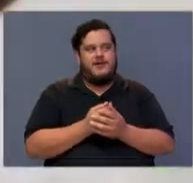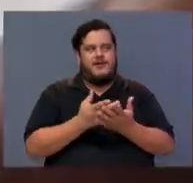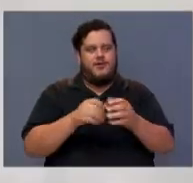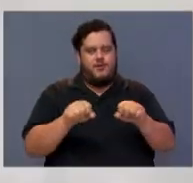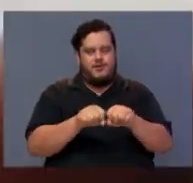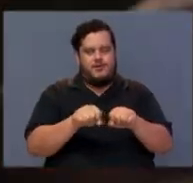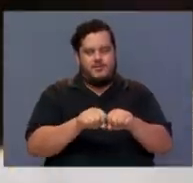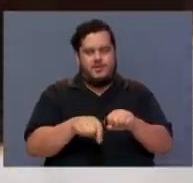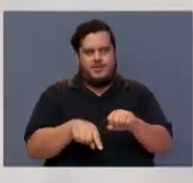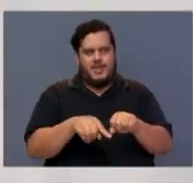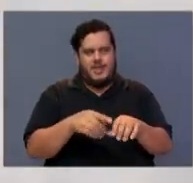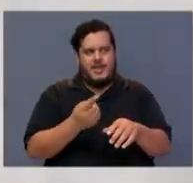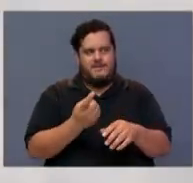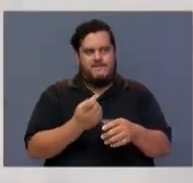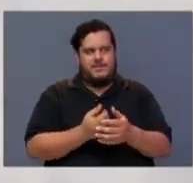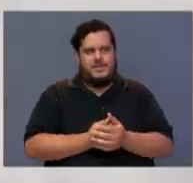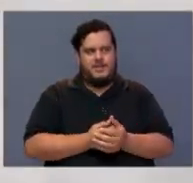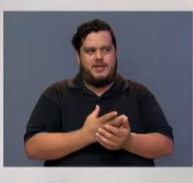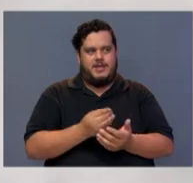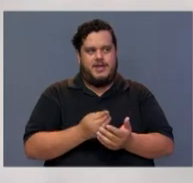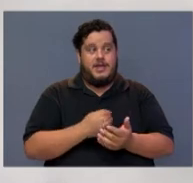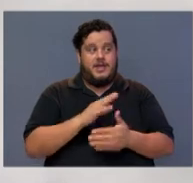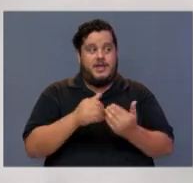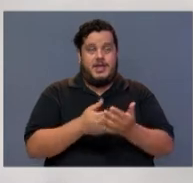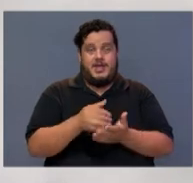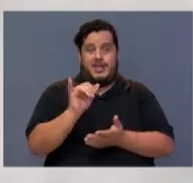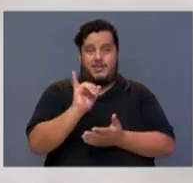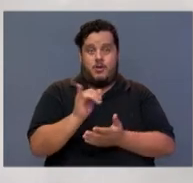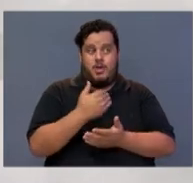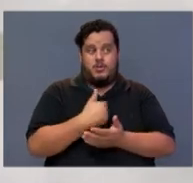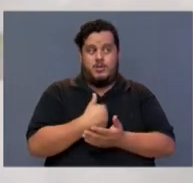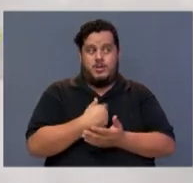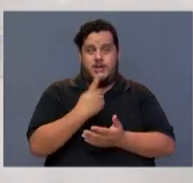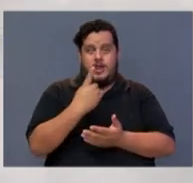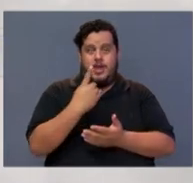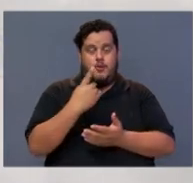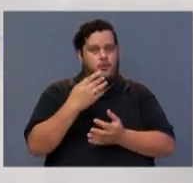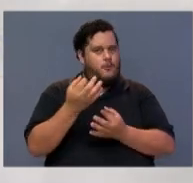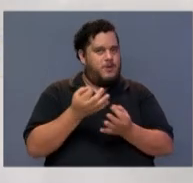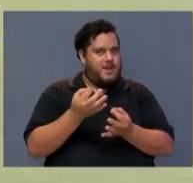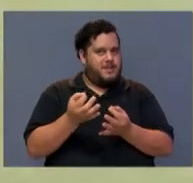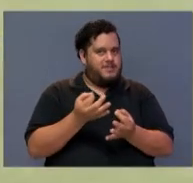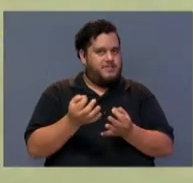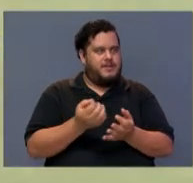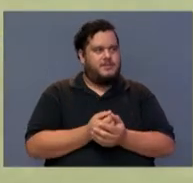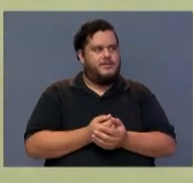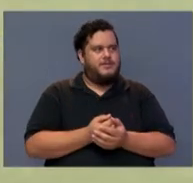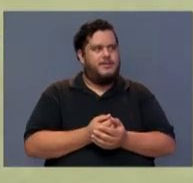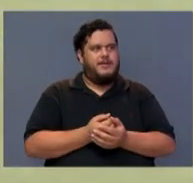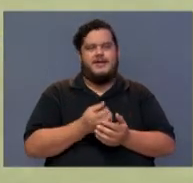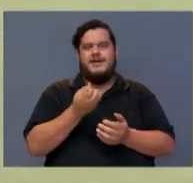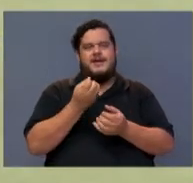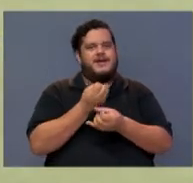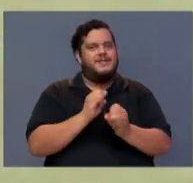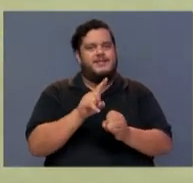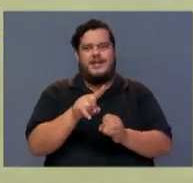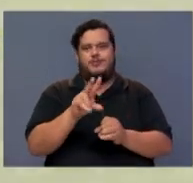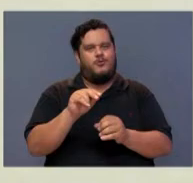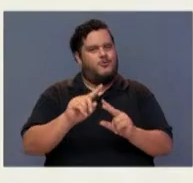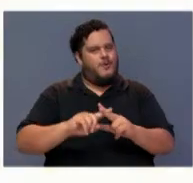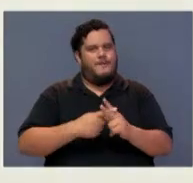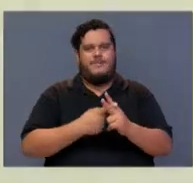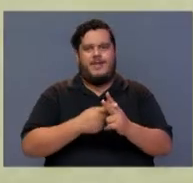tacos. Y es que todo esto tiene una explicación. No, sin eso no. Sin eso no arranco el